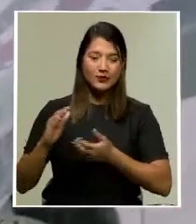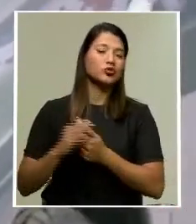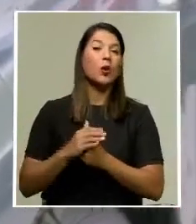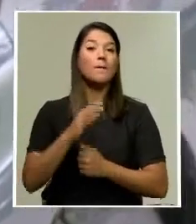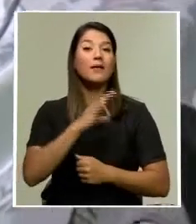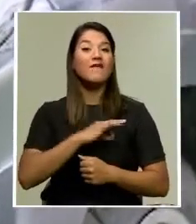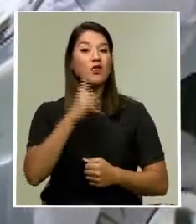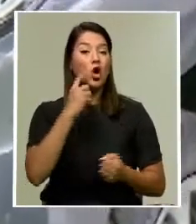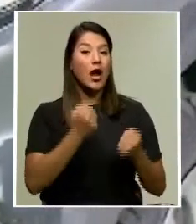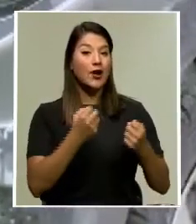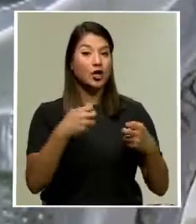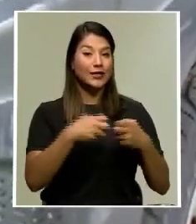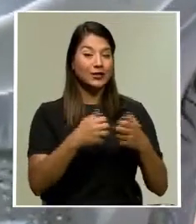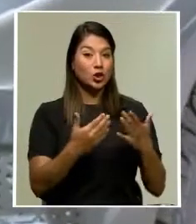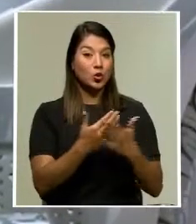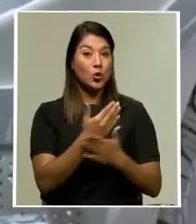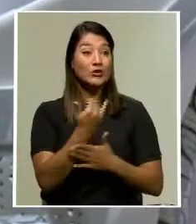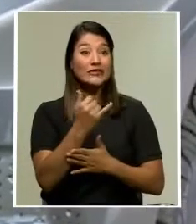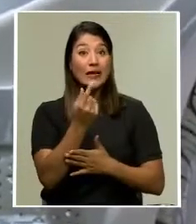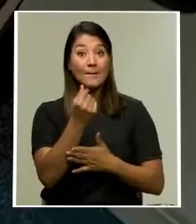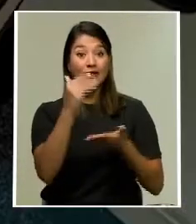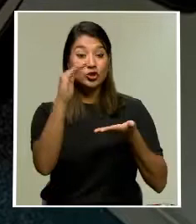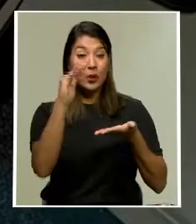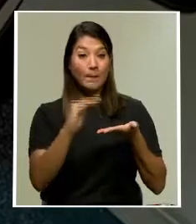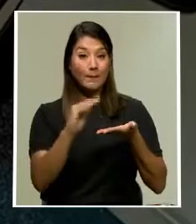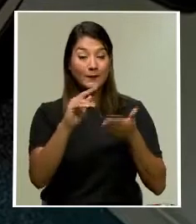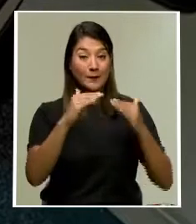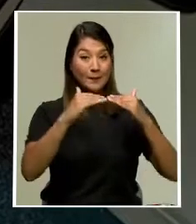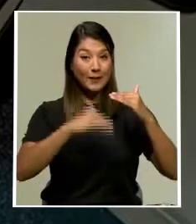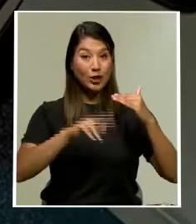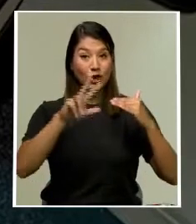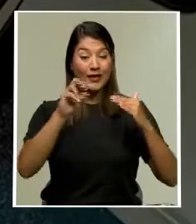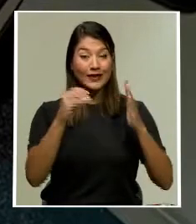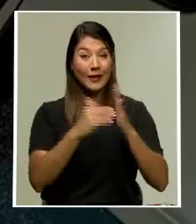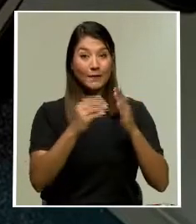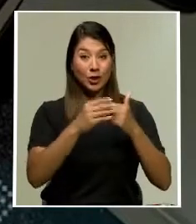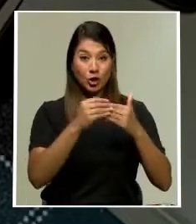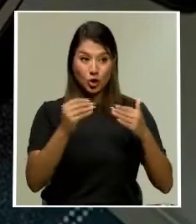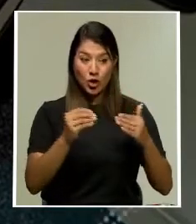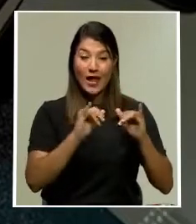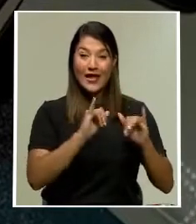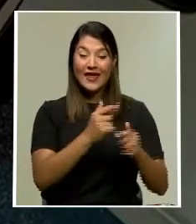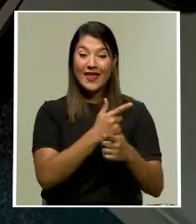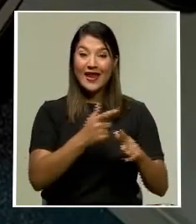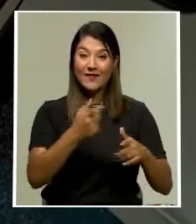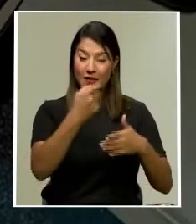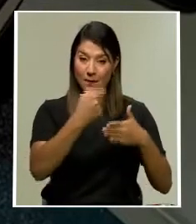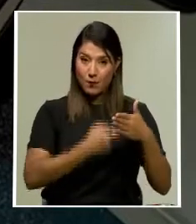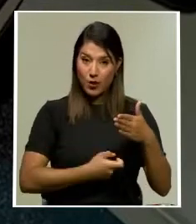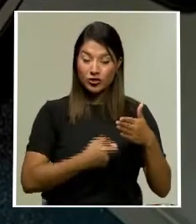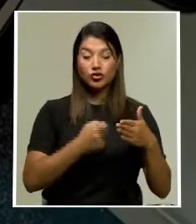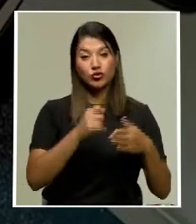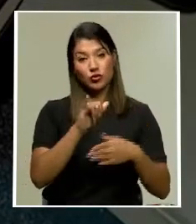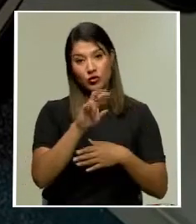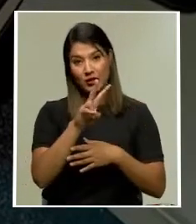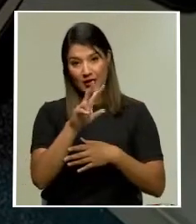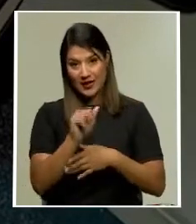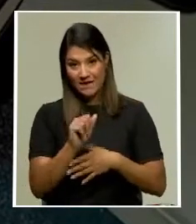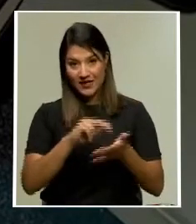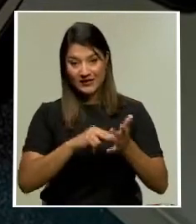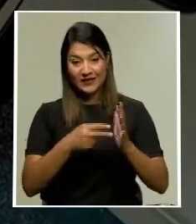nuevos, cuyo precio sea menos de $30,000, son una exoneración total o parcial del impuesto del valor agregado, IVA, que comprende